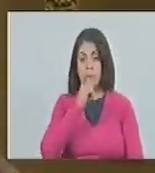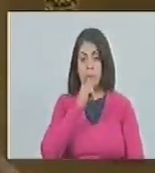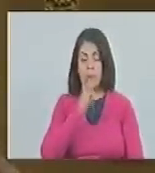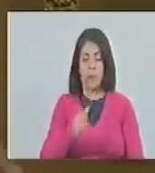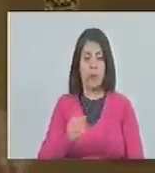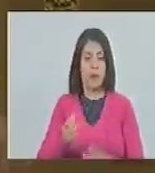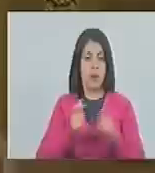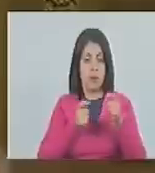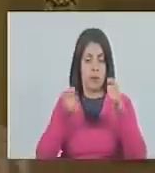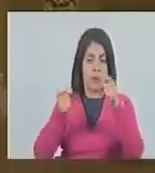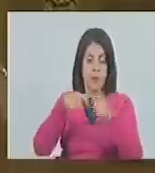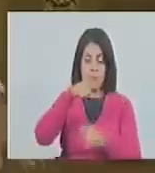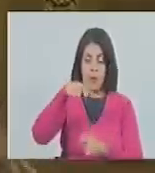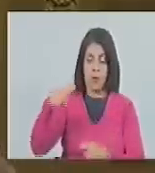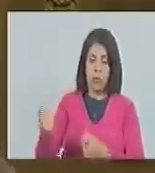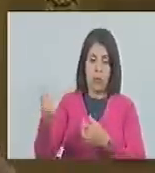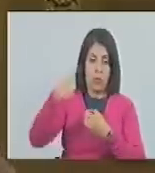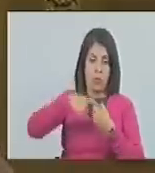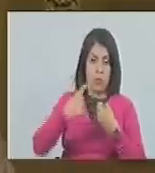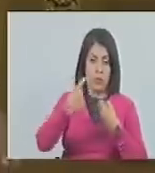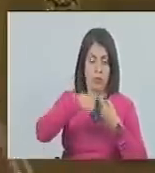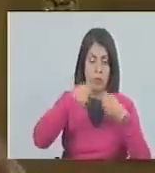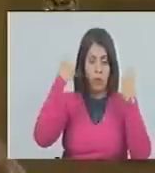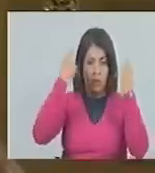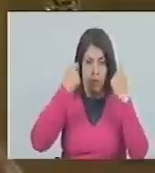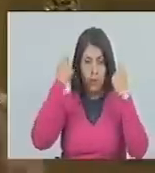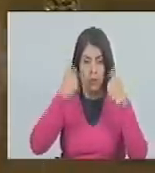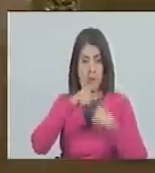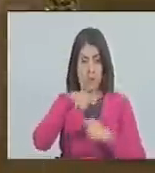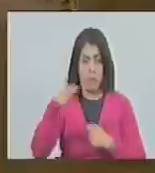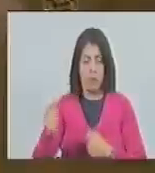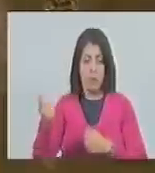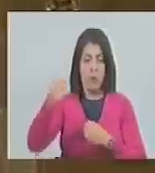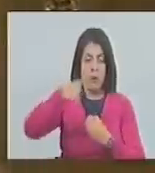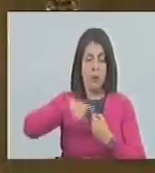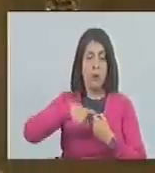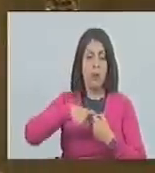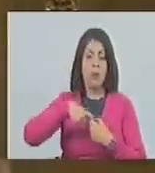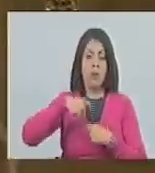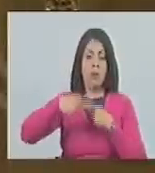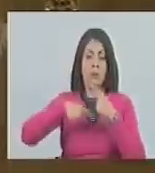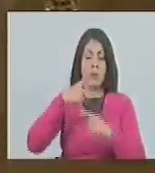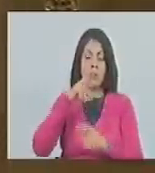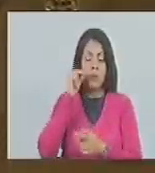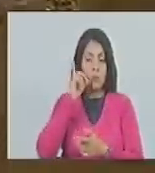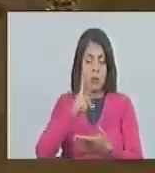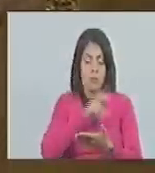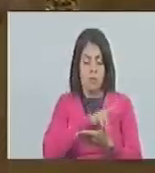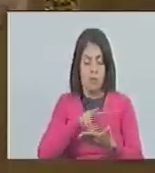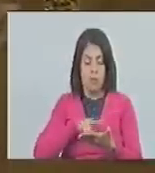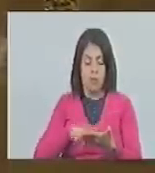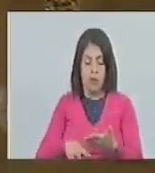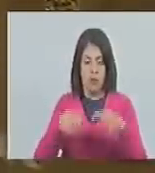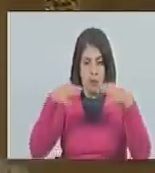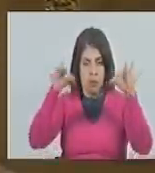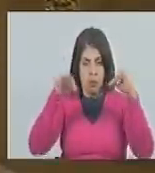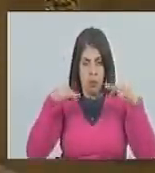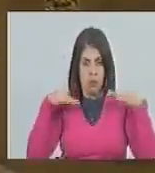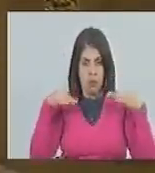en manos de las personas que se han sumado a la campaña y en manos de las personas que se sumarán, debe llegar a cada uno de esos